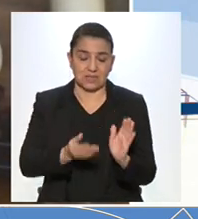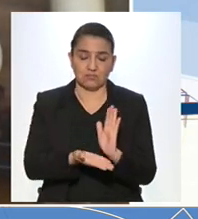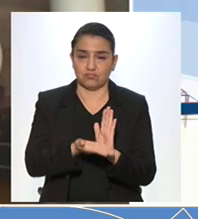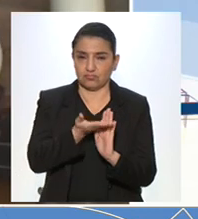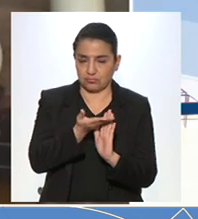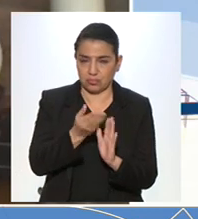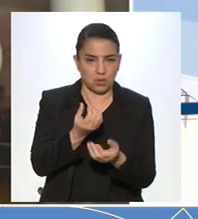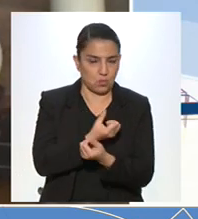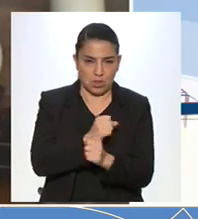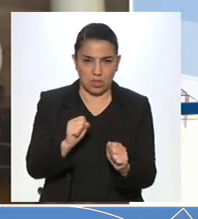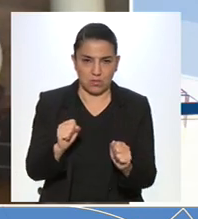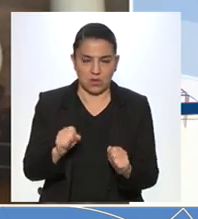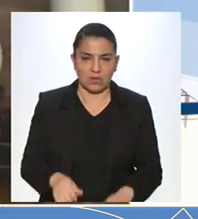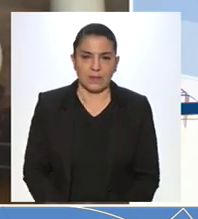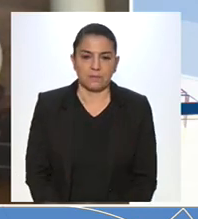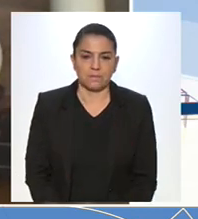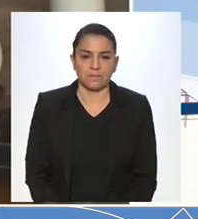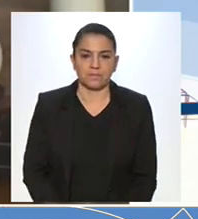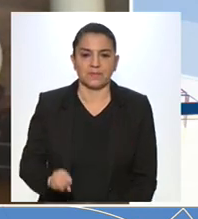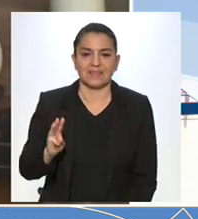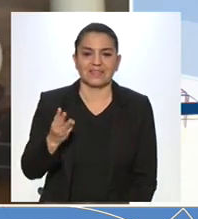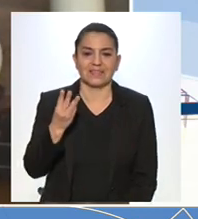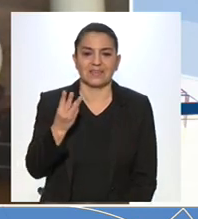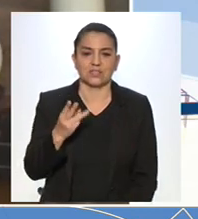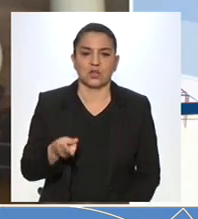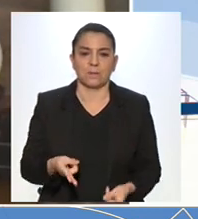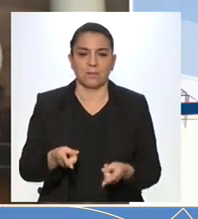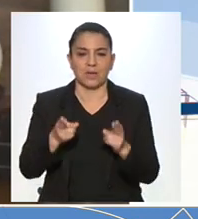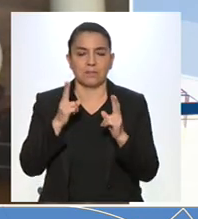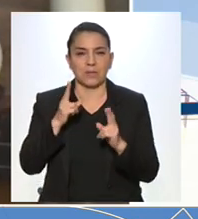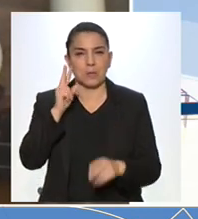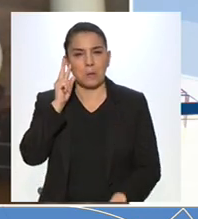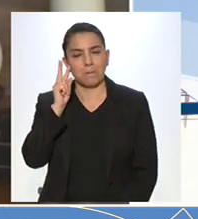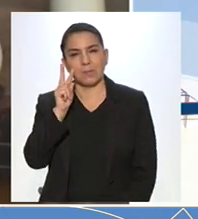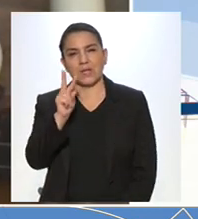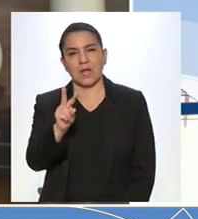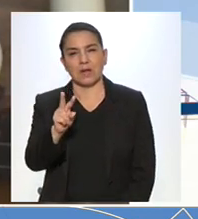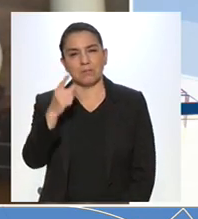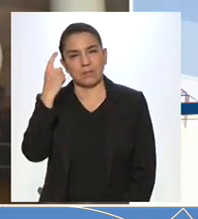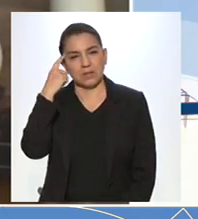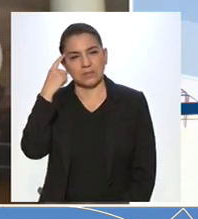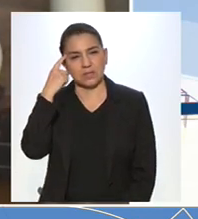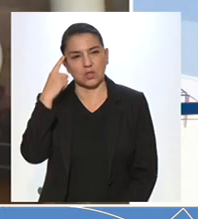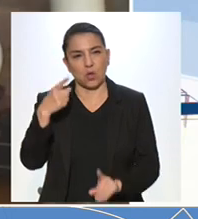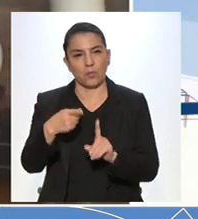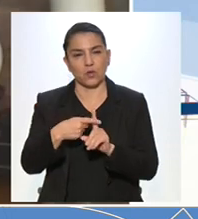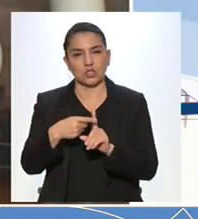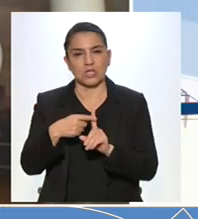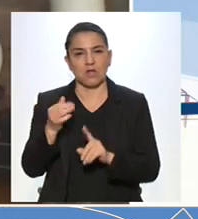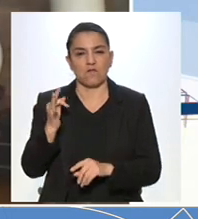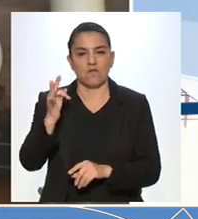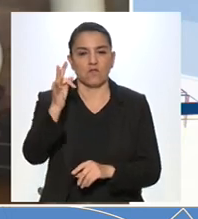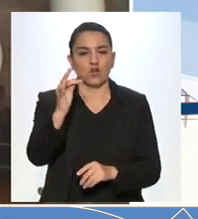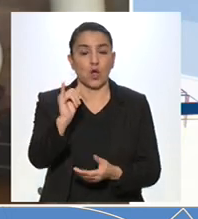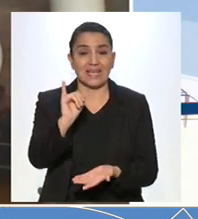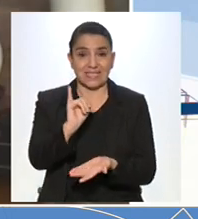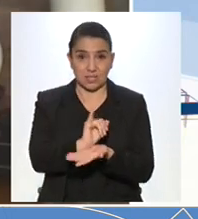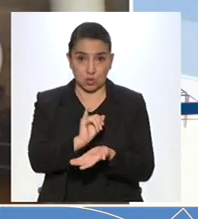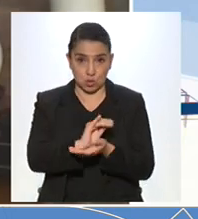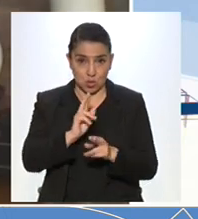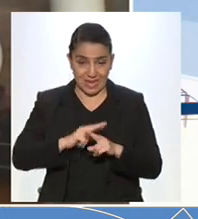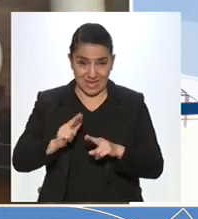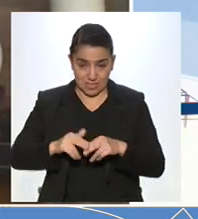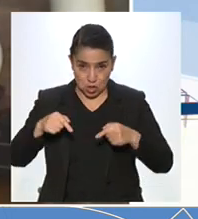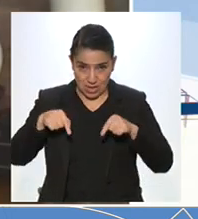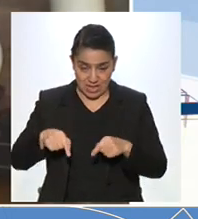precio. Y tercero, creo que nos permite mirar con cierto optimismo, que parece que la institucionalidad que nos hemos dado durante tantos